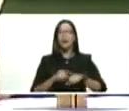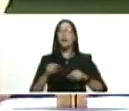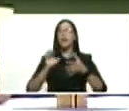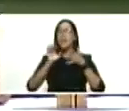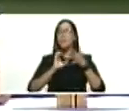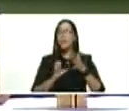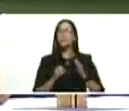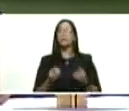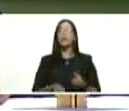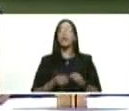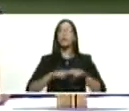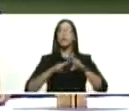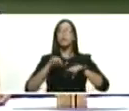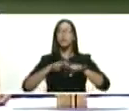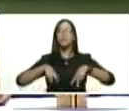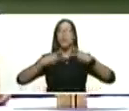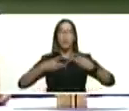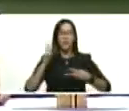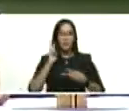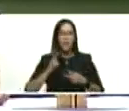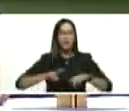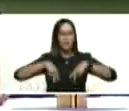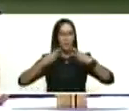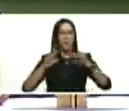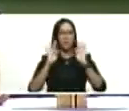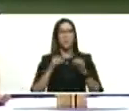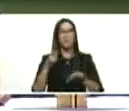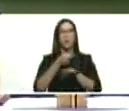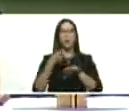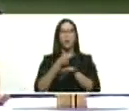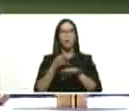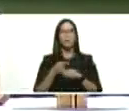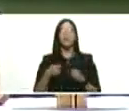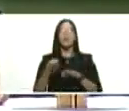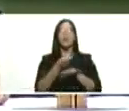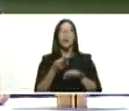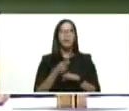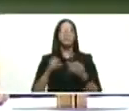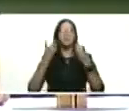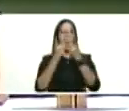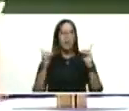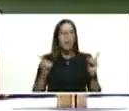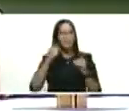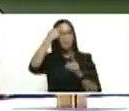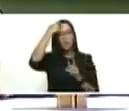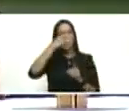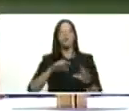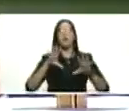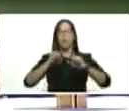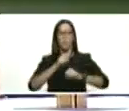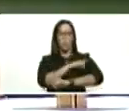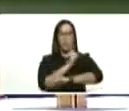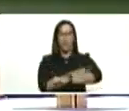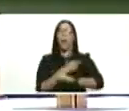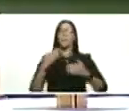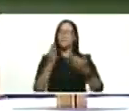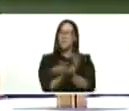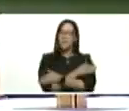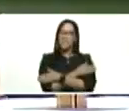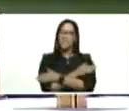construcción de la nueva Venezuela. Es la nueva forma de gobernar, es la gobernanza democrática del pueblo empoderado. Así que mis